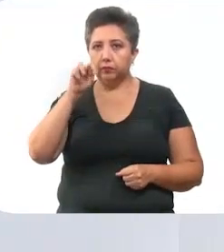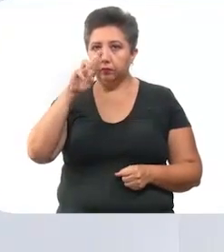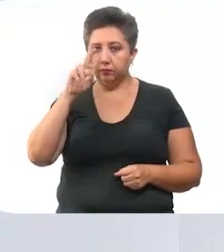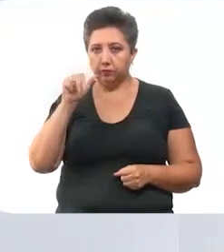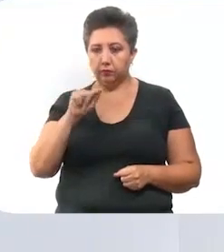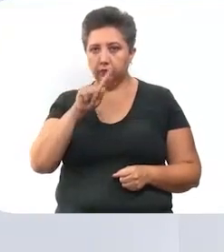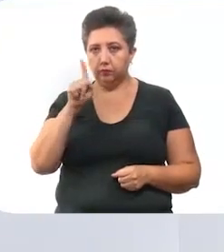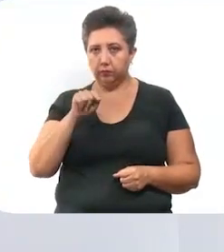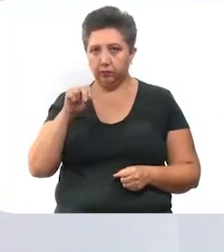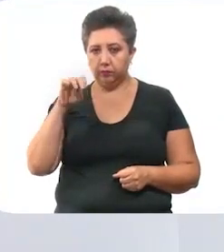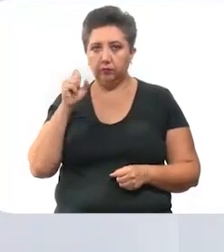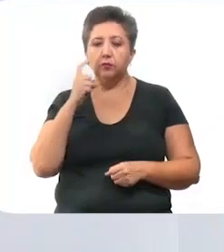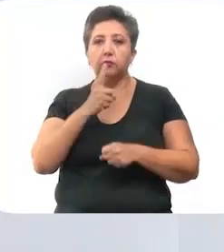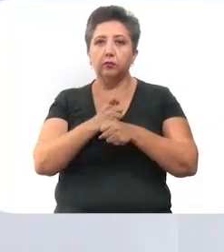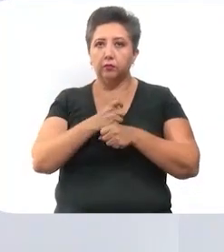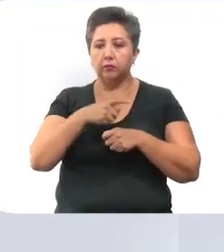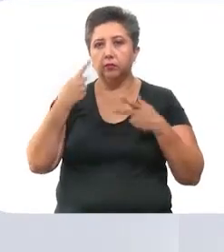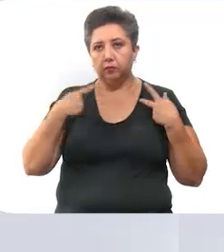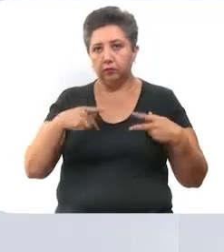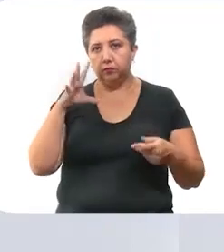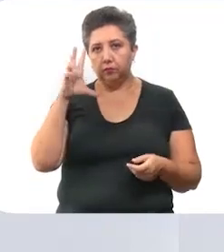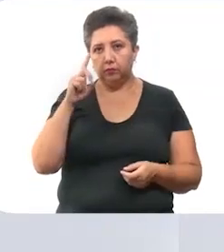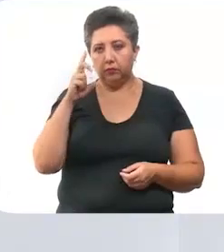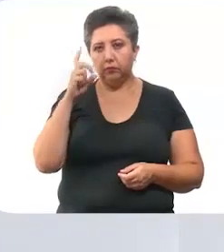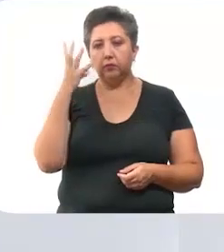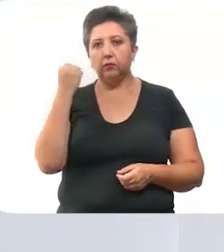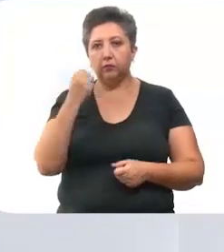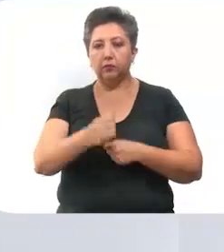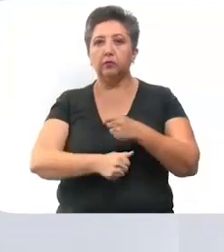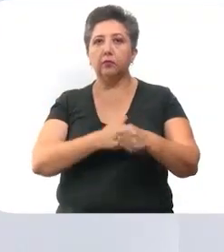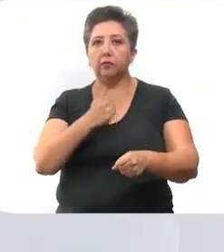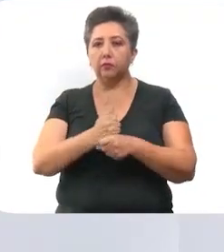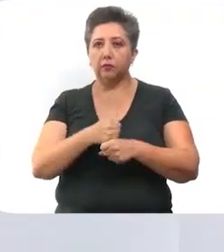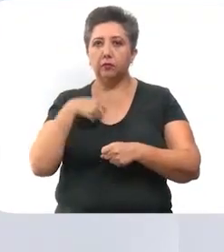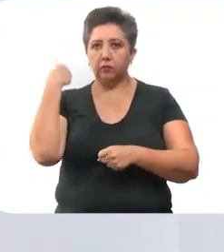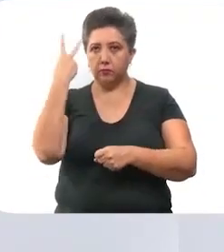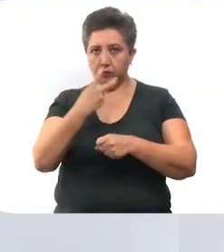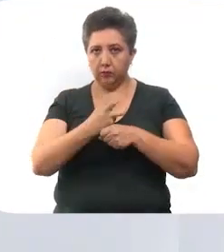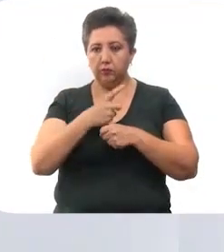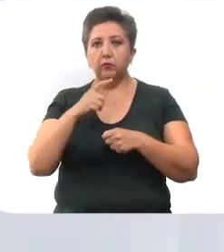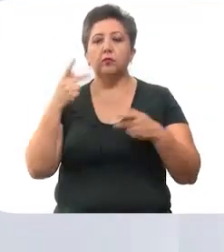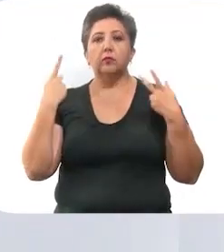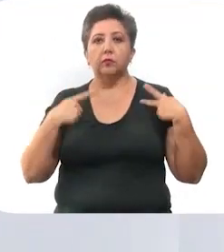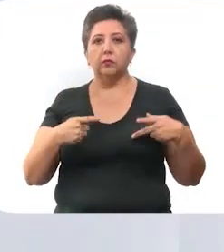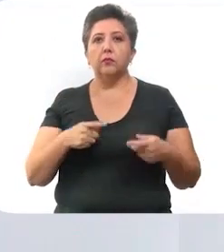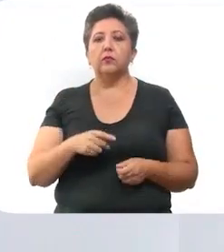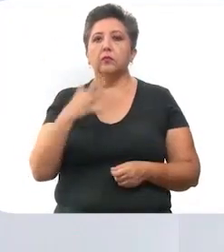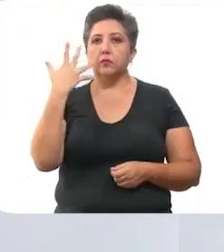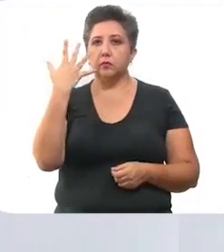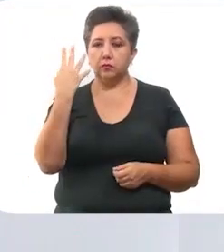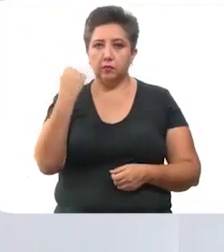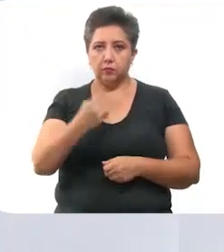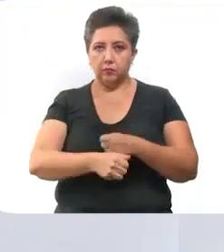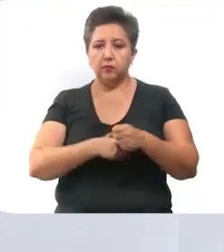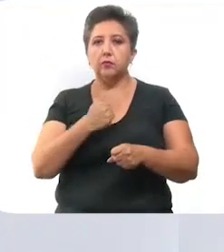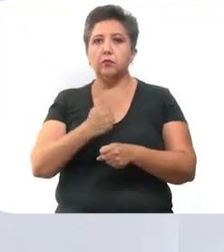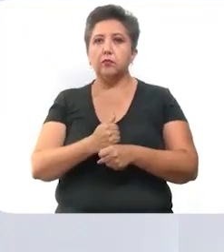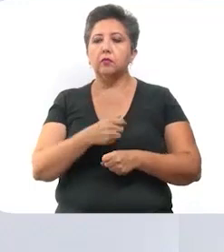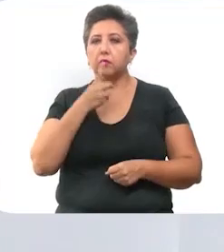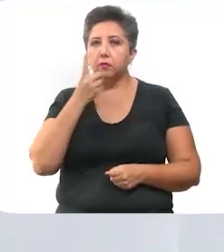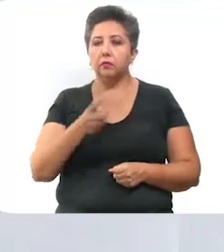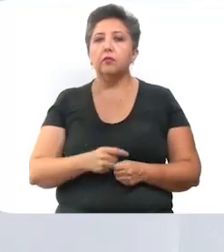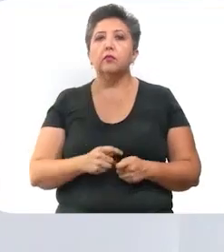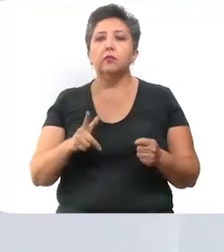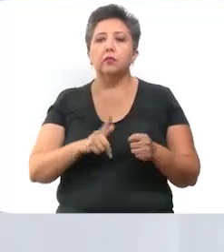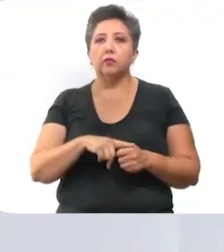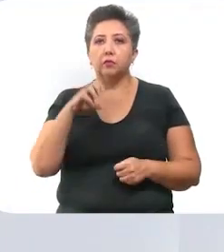el coronavirus. Primeras dosis para personas de 30 a 39 años de edad y segundas dosis a la población de 50 a 59 años, con